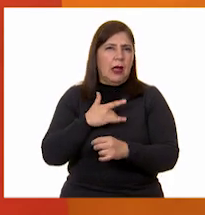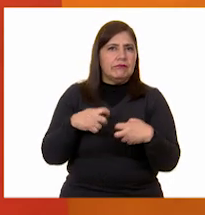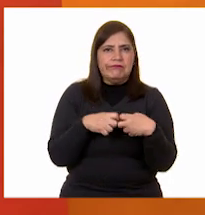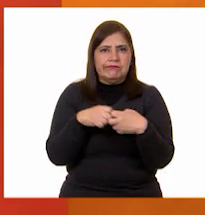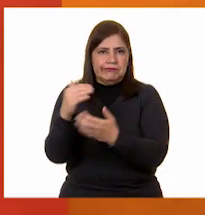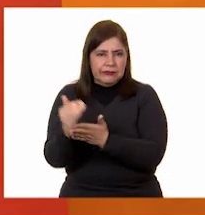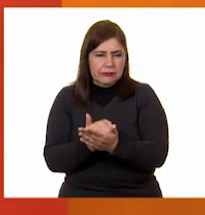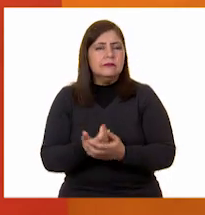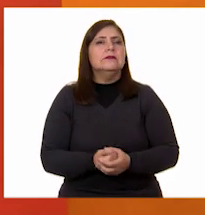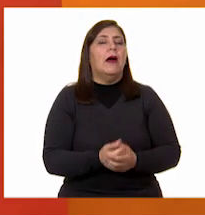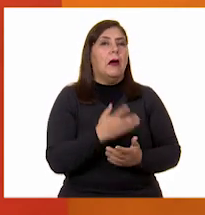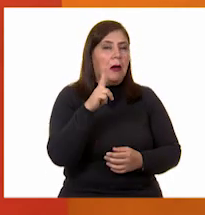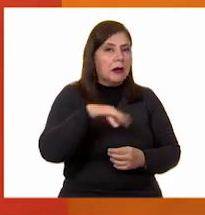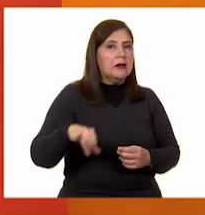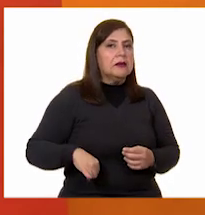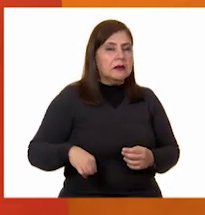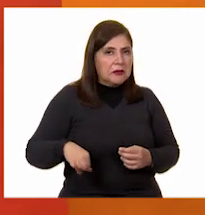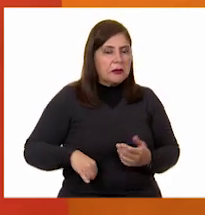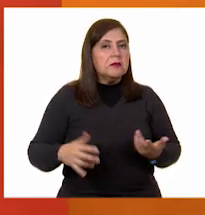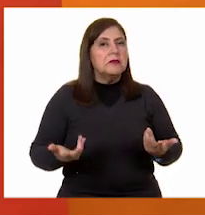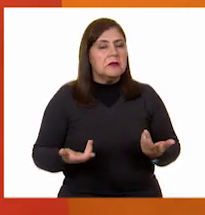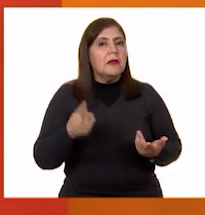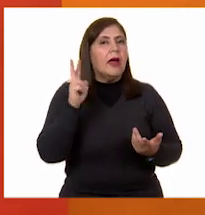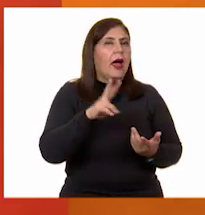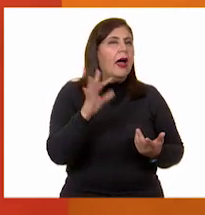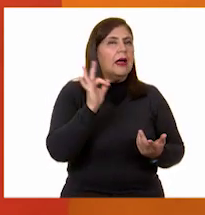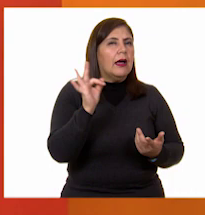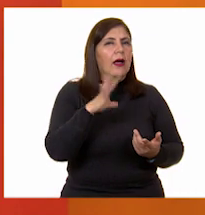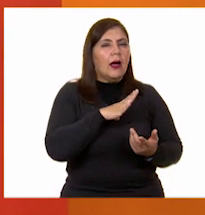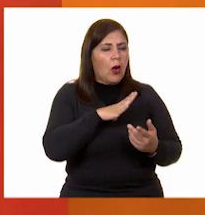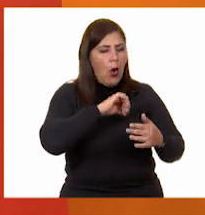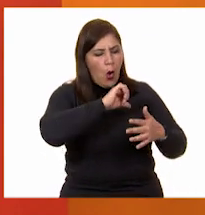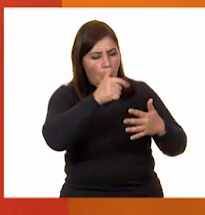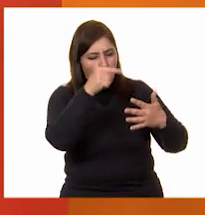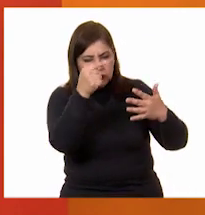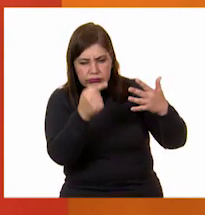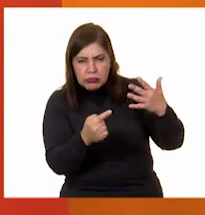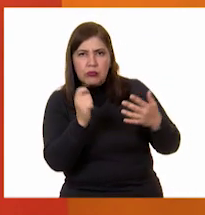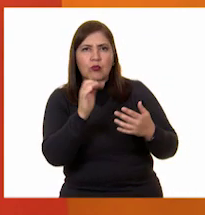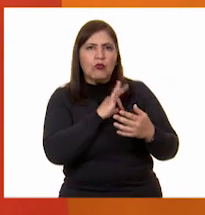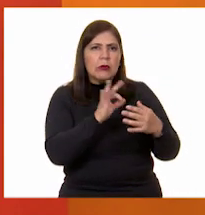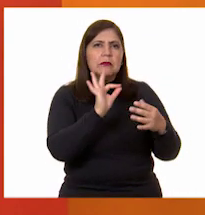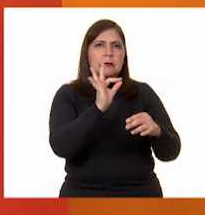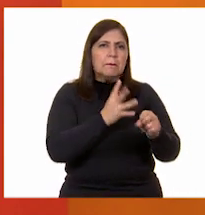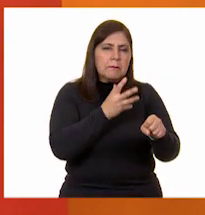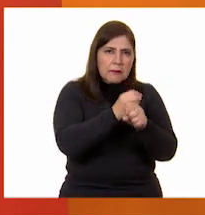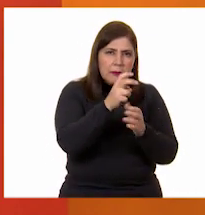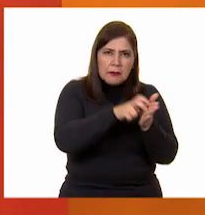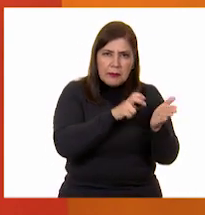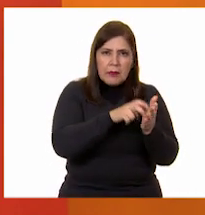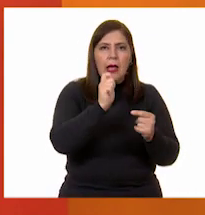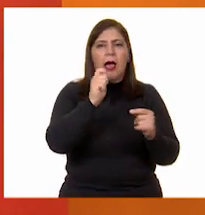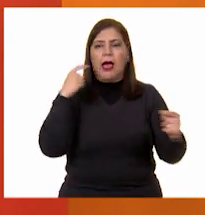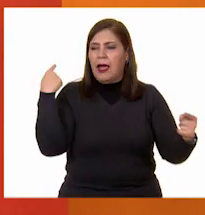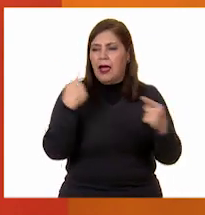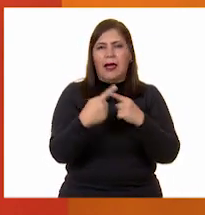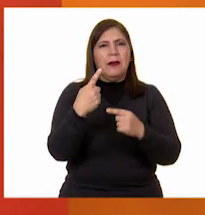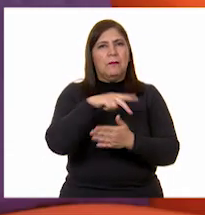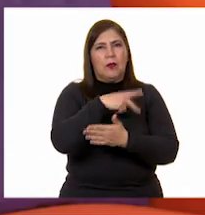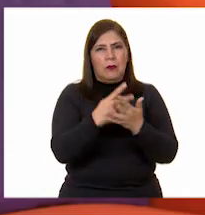imagino que hay otras condiciones y que también requieren ciertos ajustes como los que ya se mencionaron a lo largo del